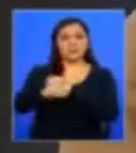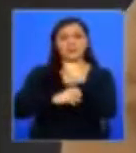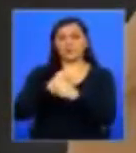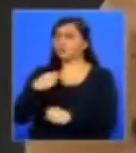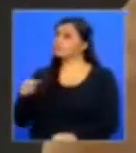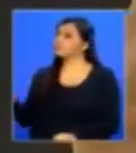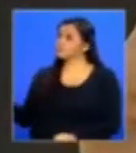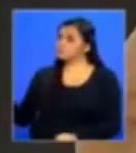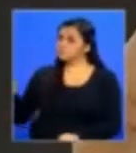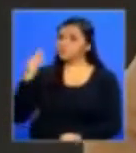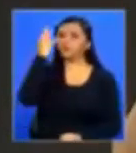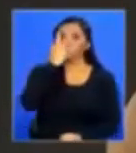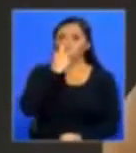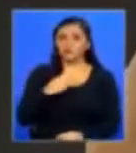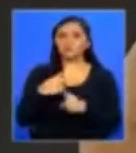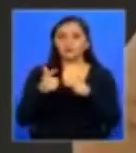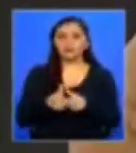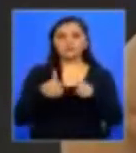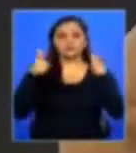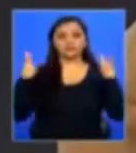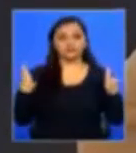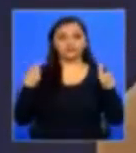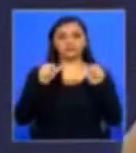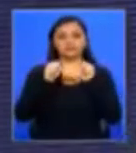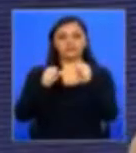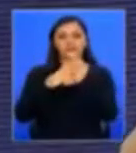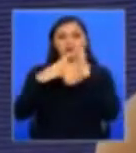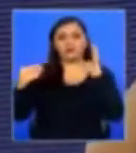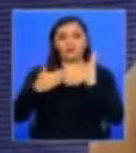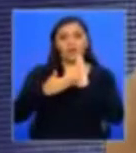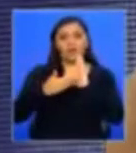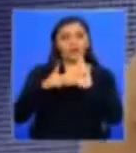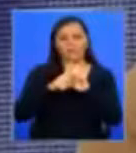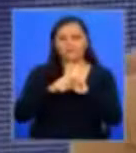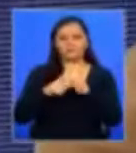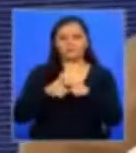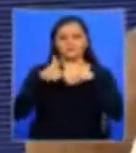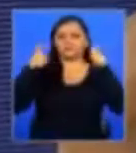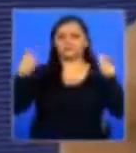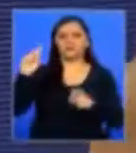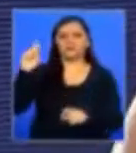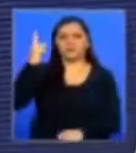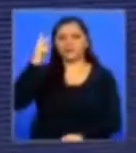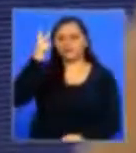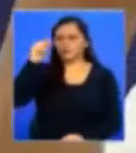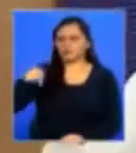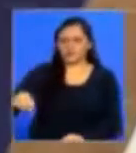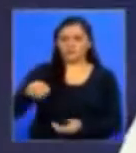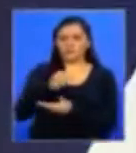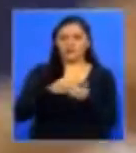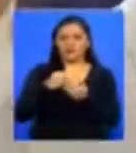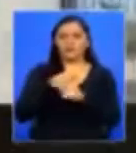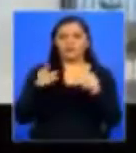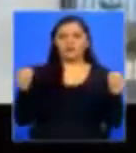Está bastante bien, aunque es de las no estandarizadas. Después, pues, hicimos modelos más bonitos, ¿no? Pero esta es muy bonita. Sin embargo,